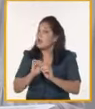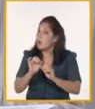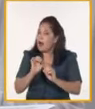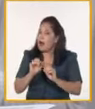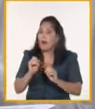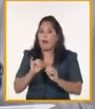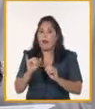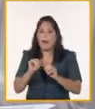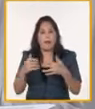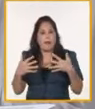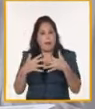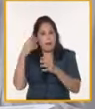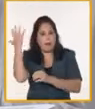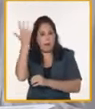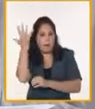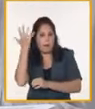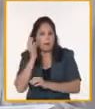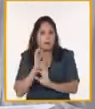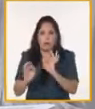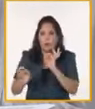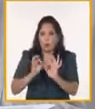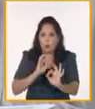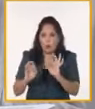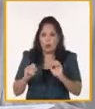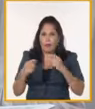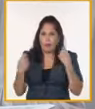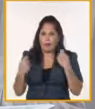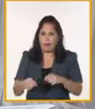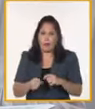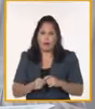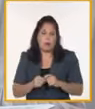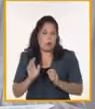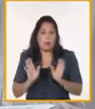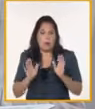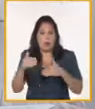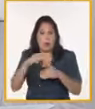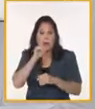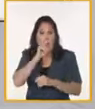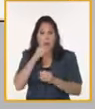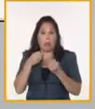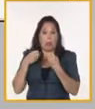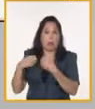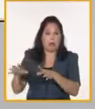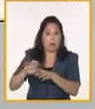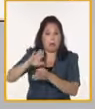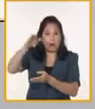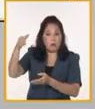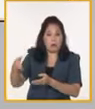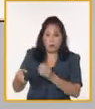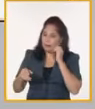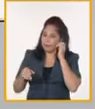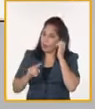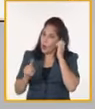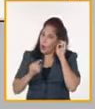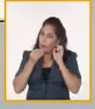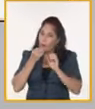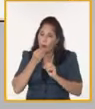armónico con la belleza que tenemos que imprimirle a nuestro entorno con el medio ambiente los residuales